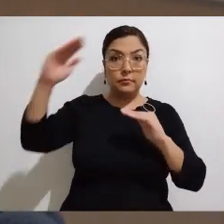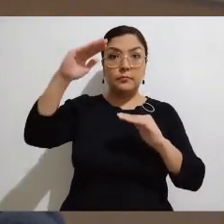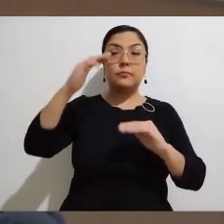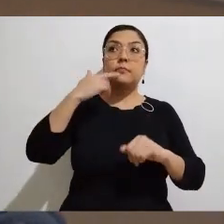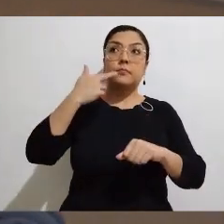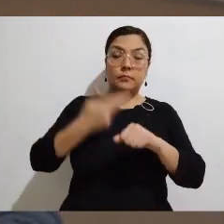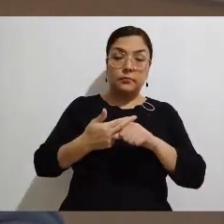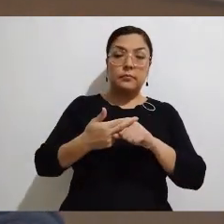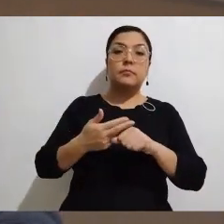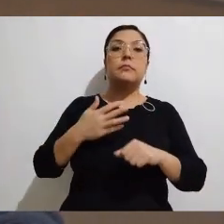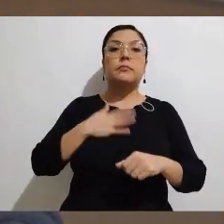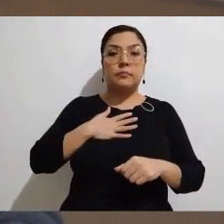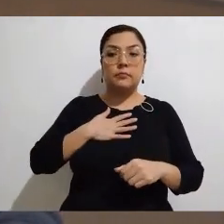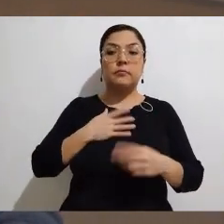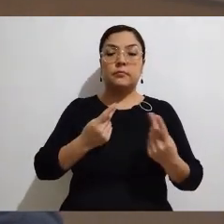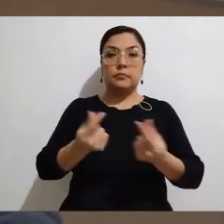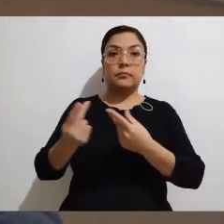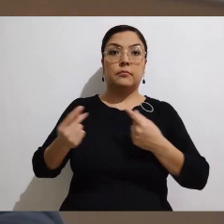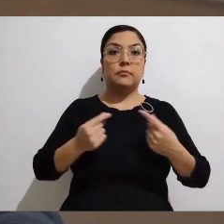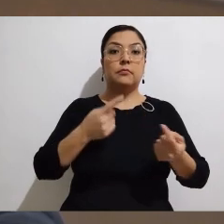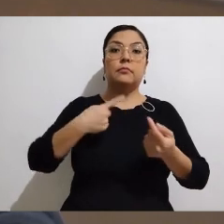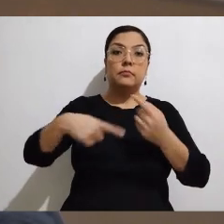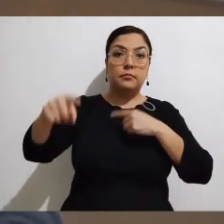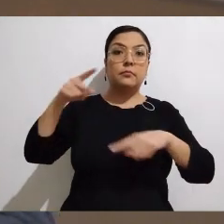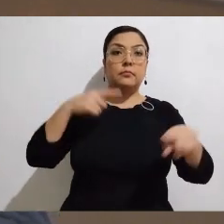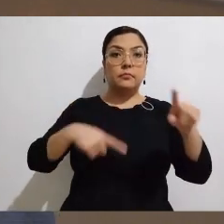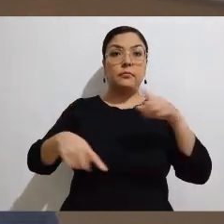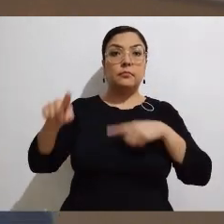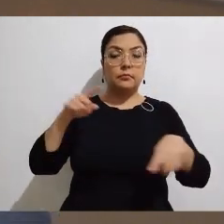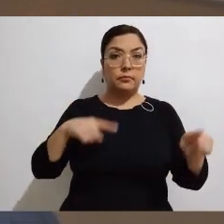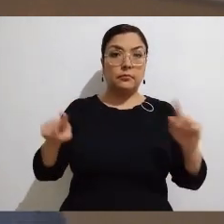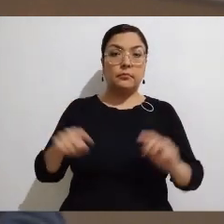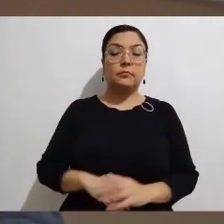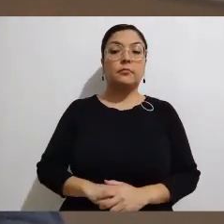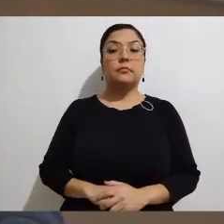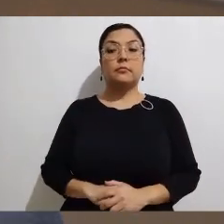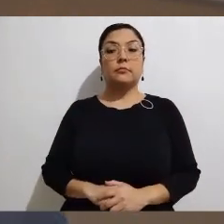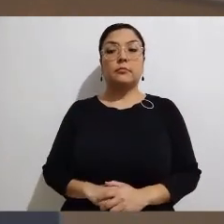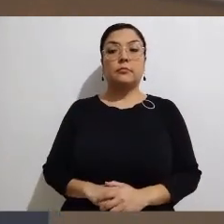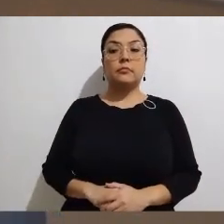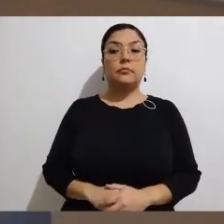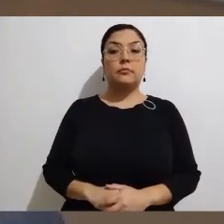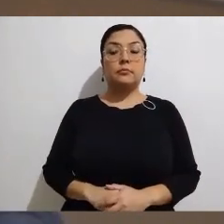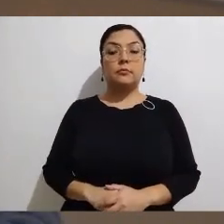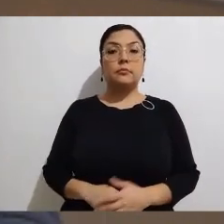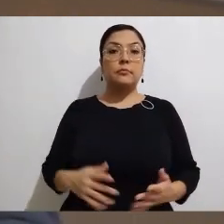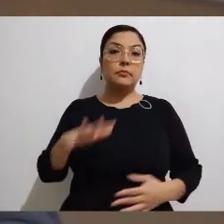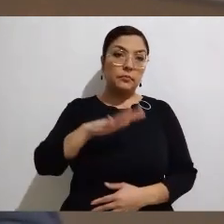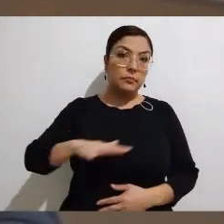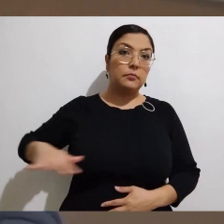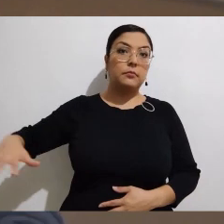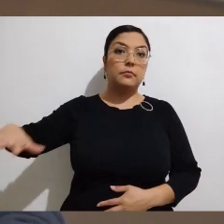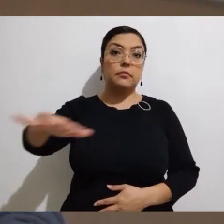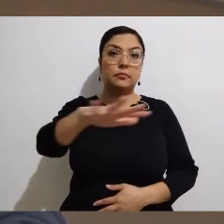Se encarga de coordinar y de llevar a cabo las tareas de todos los órganos ejecutivos, de las direcciones ejecutivas, de las unidades técnicas,